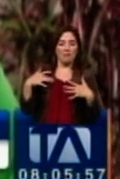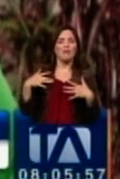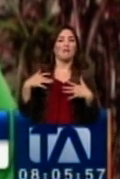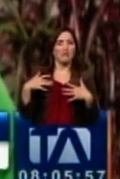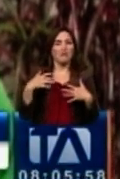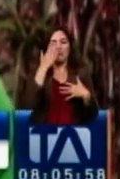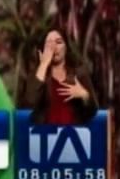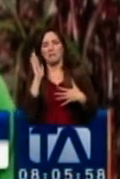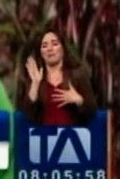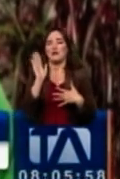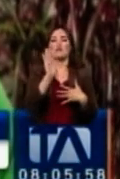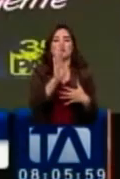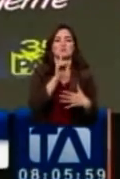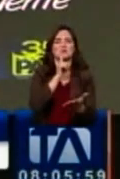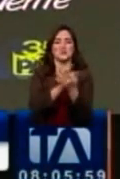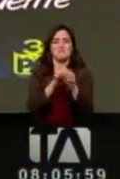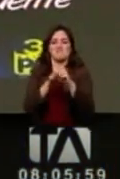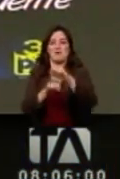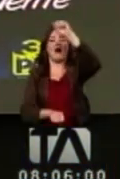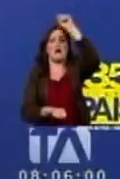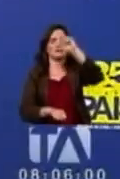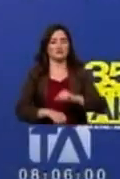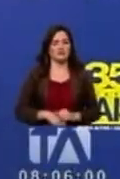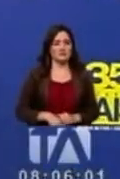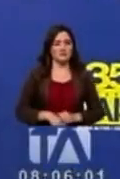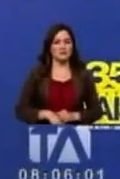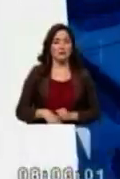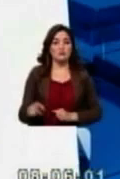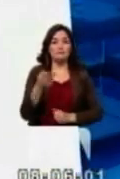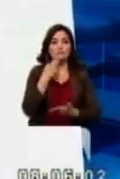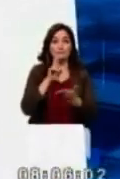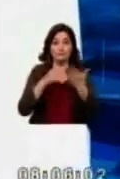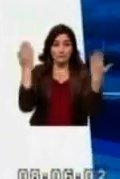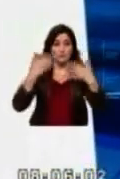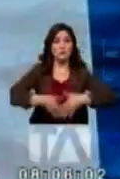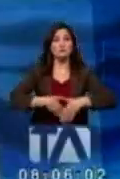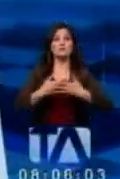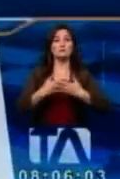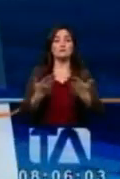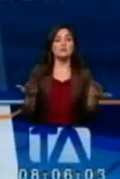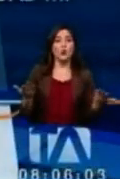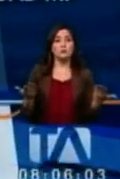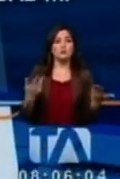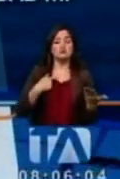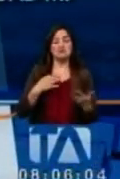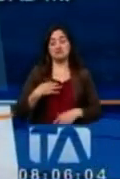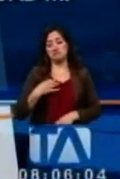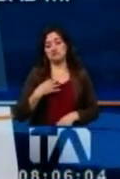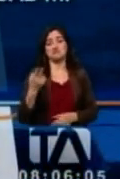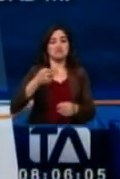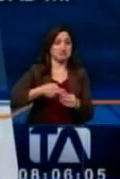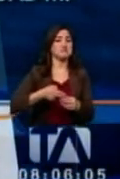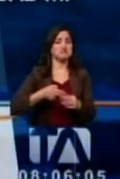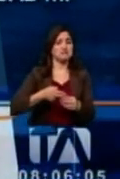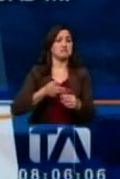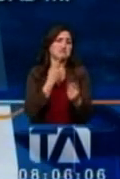a enfrentarse. Y aunque Lenín Moreno cerró la misiva de respuesta por la cancelación diciendo, les ratifico mi voluntad de presentarme